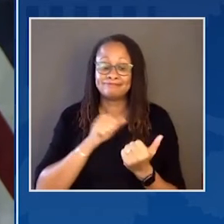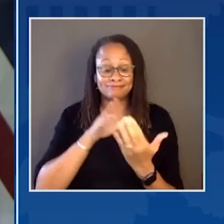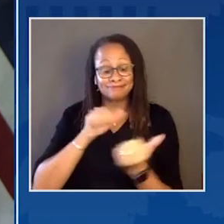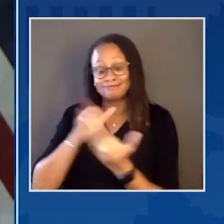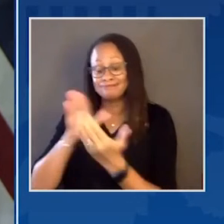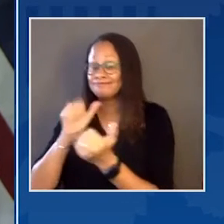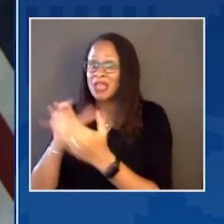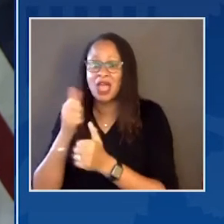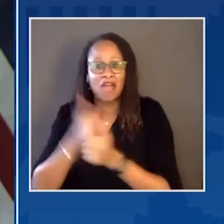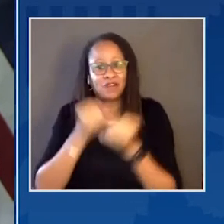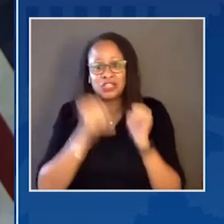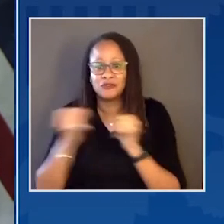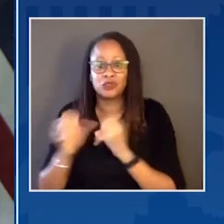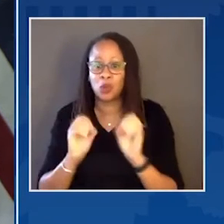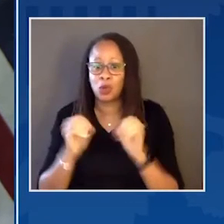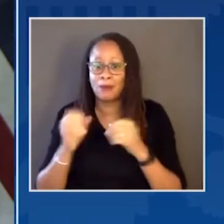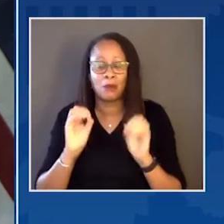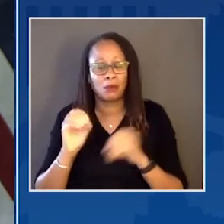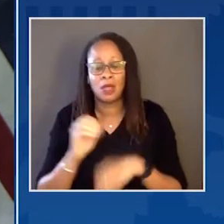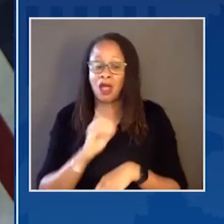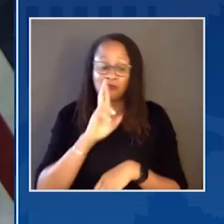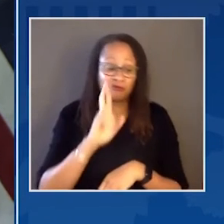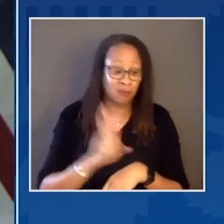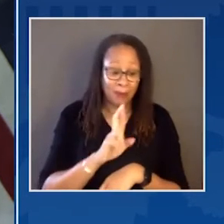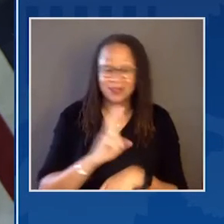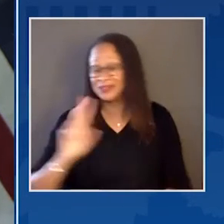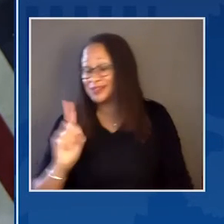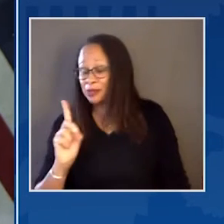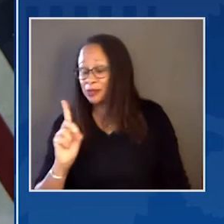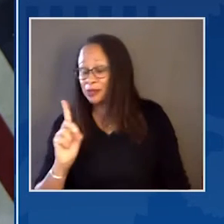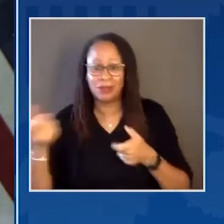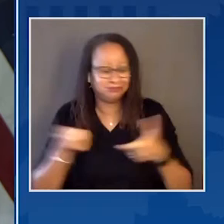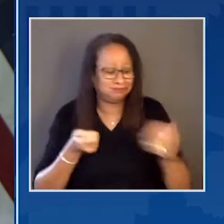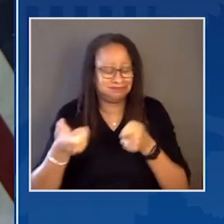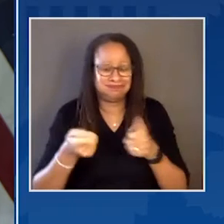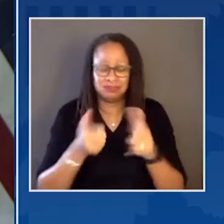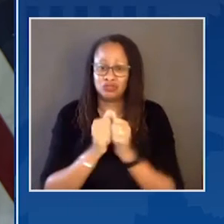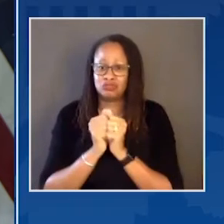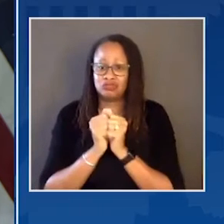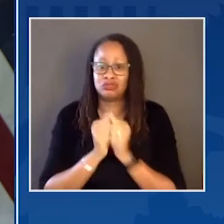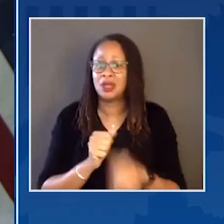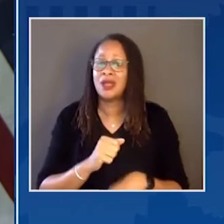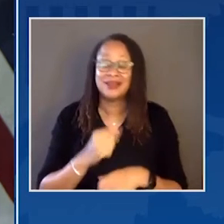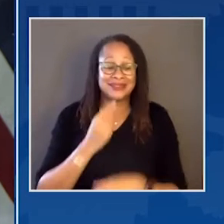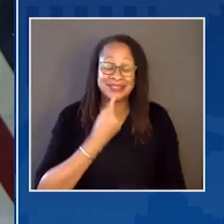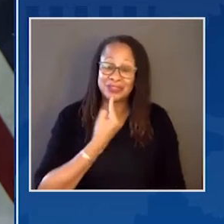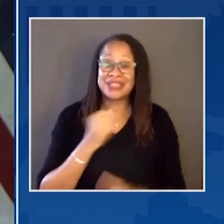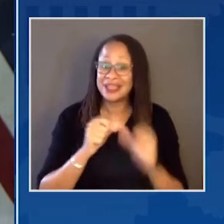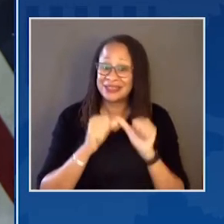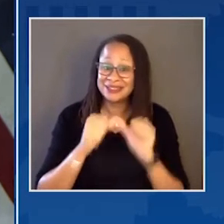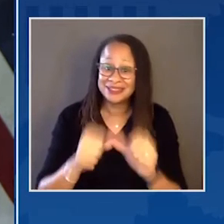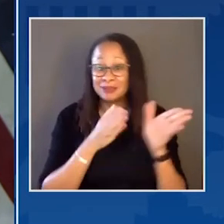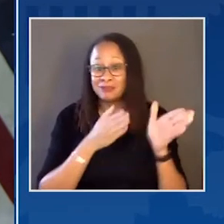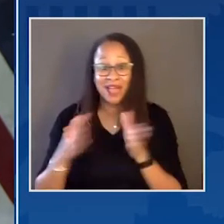empresas hasta sindicatos laborales con republicanos y demócratas para intentar elaborar un plan serio y coherente de modo que